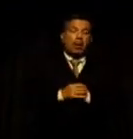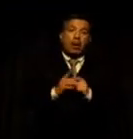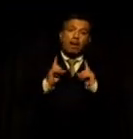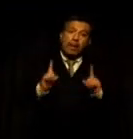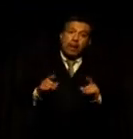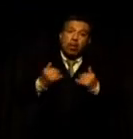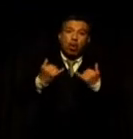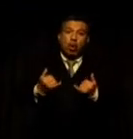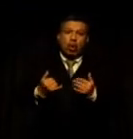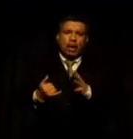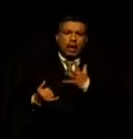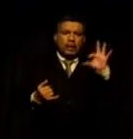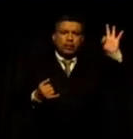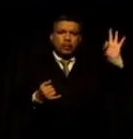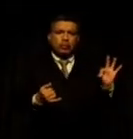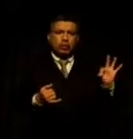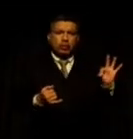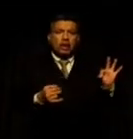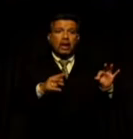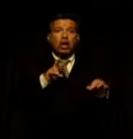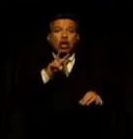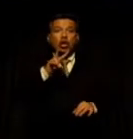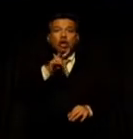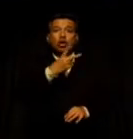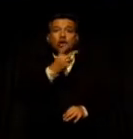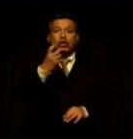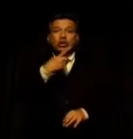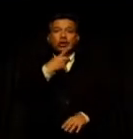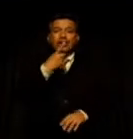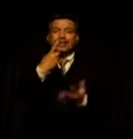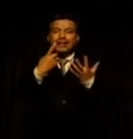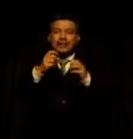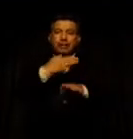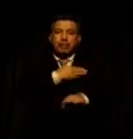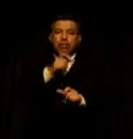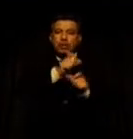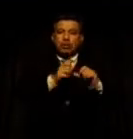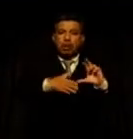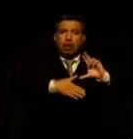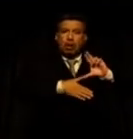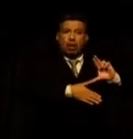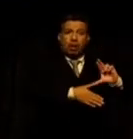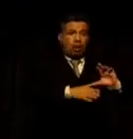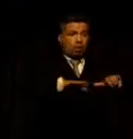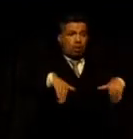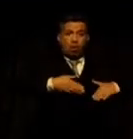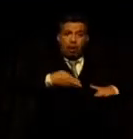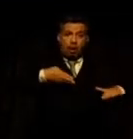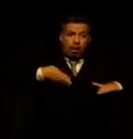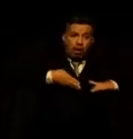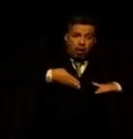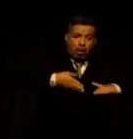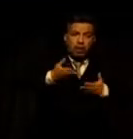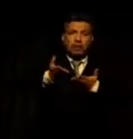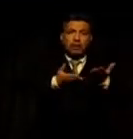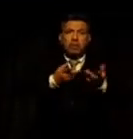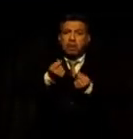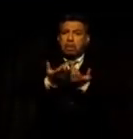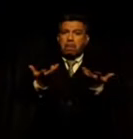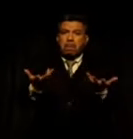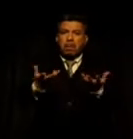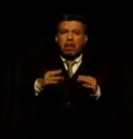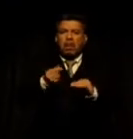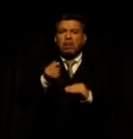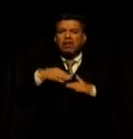hoy hay otros 50 % 260 millones de personas en latinoamérica que no tienen acceso a servicios financieros guardan su dinero